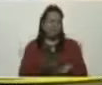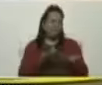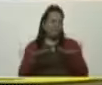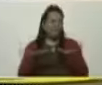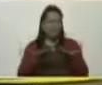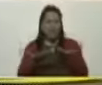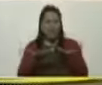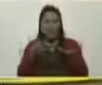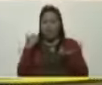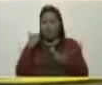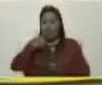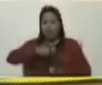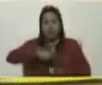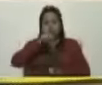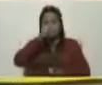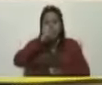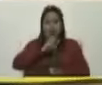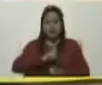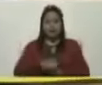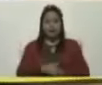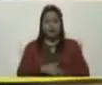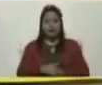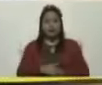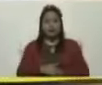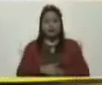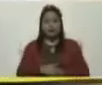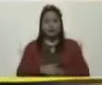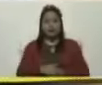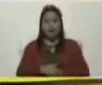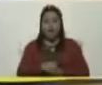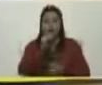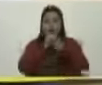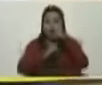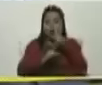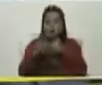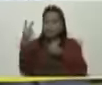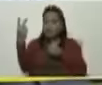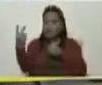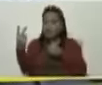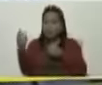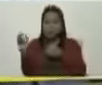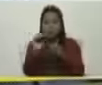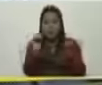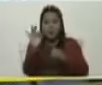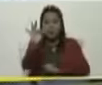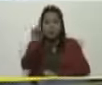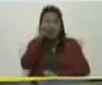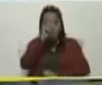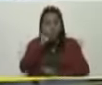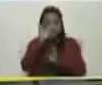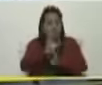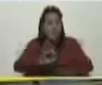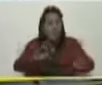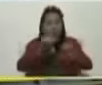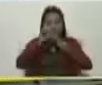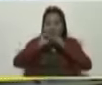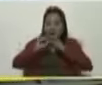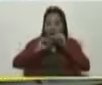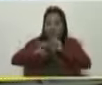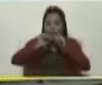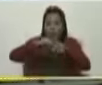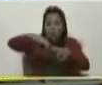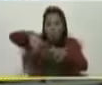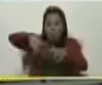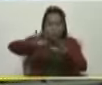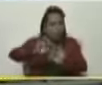muchísimos años hay sectores que han durado 2, 3 años que no le llega una gota de agua. Y